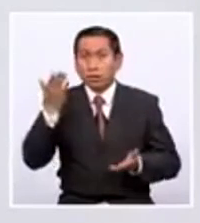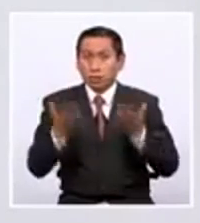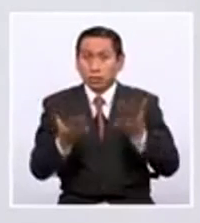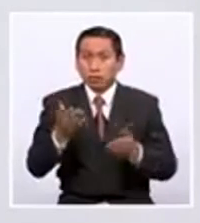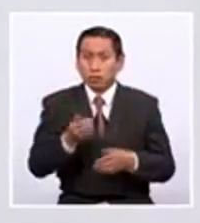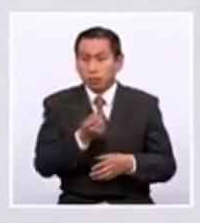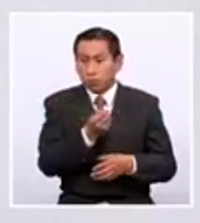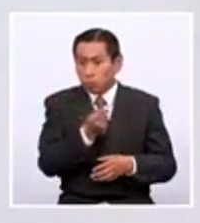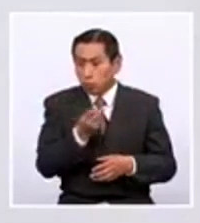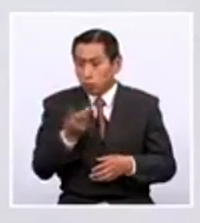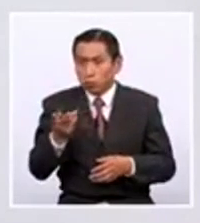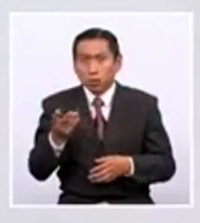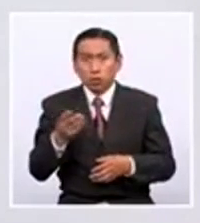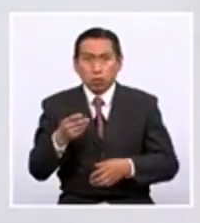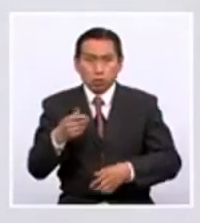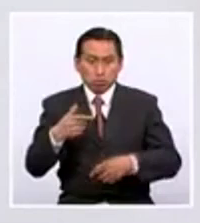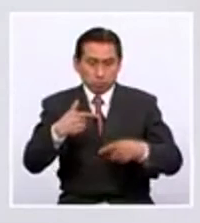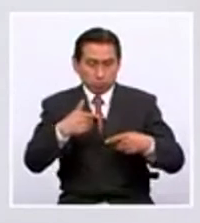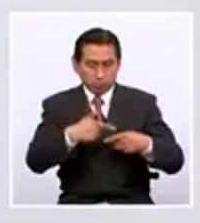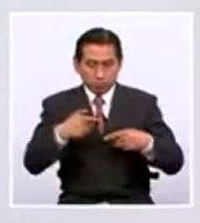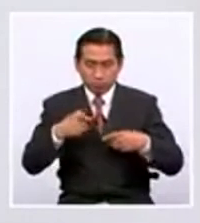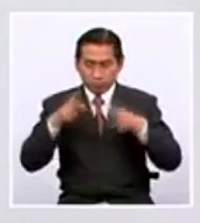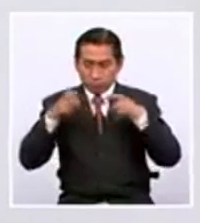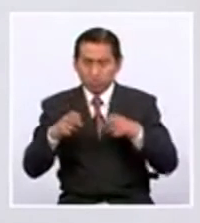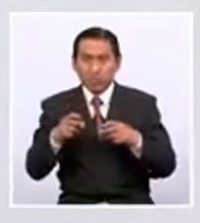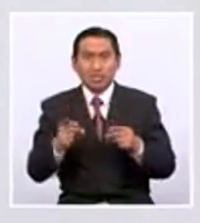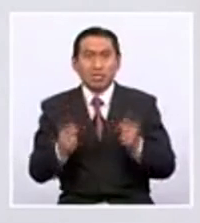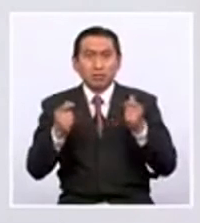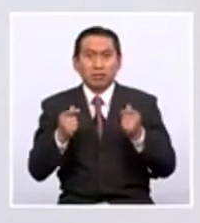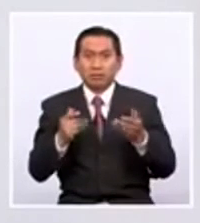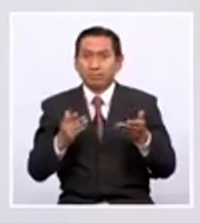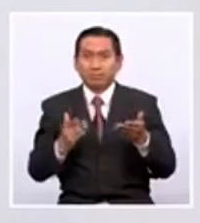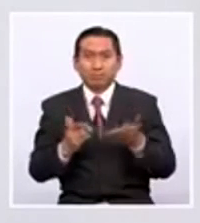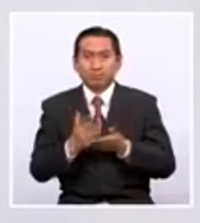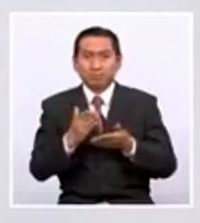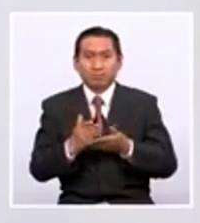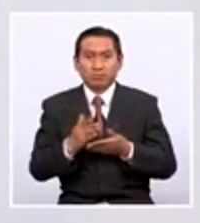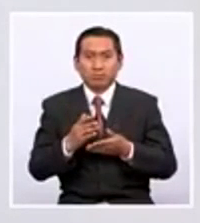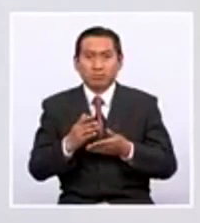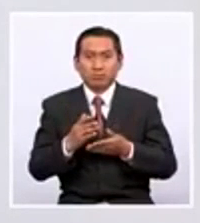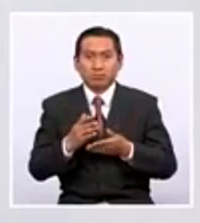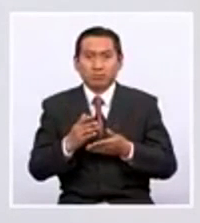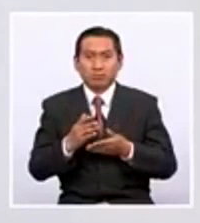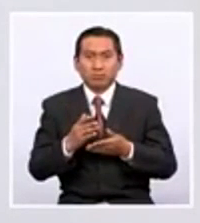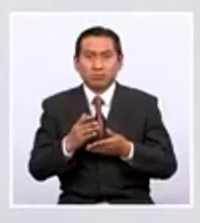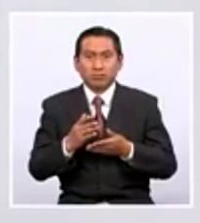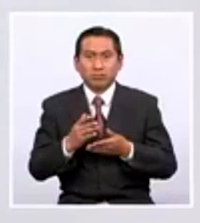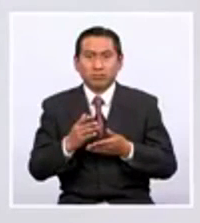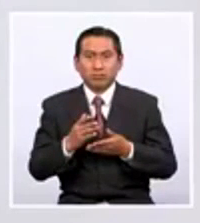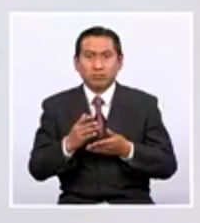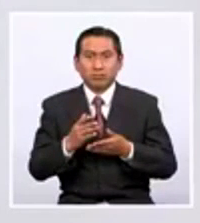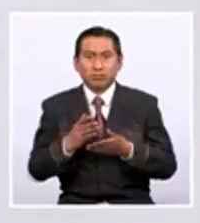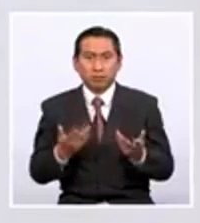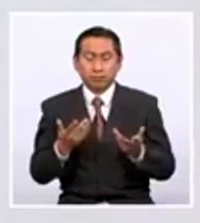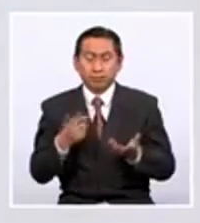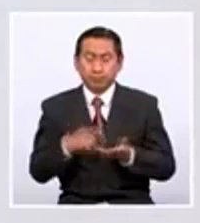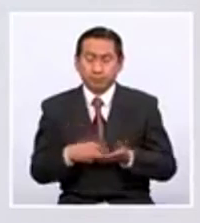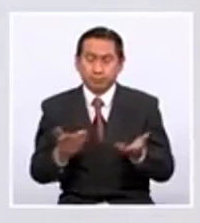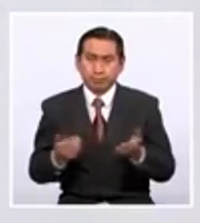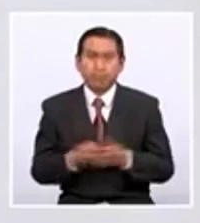algunas pruebas rápidas que no están autorizadas por las instancias de laboratorio del Ministerio de Salud.